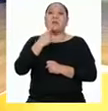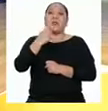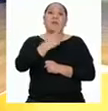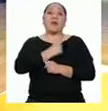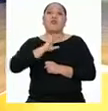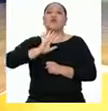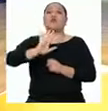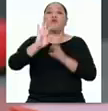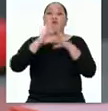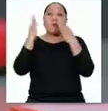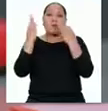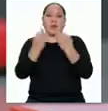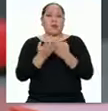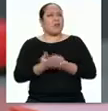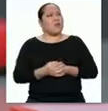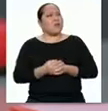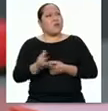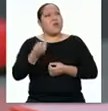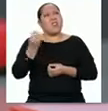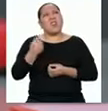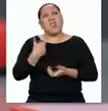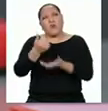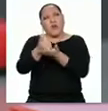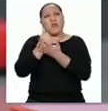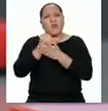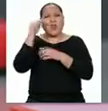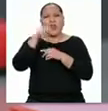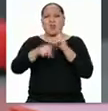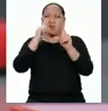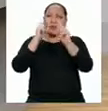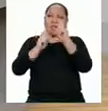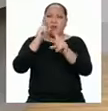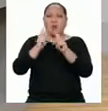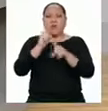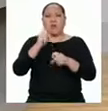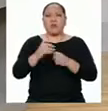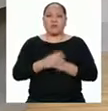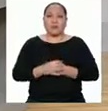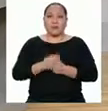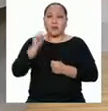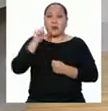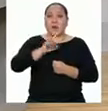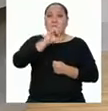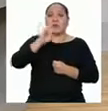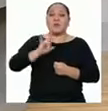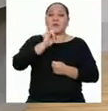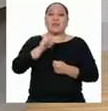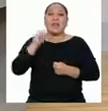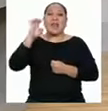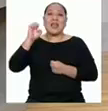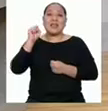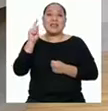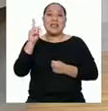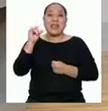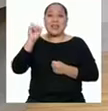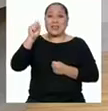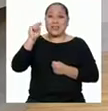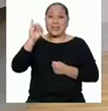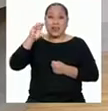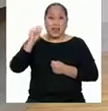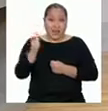sus familiares. ¿Para qué nos va a servir eso de la encuesta? Vamos a usar la estadística para